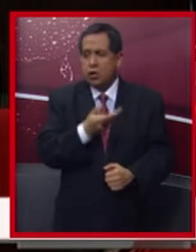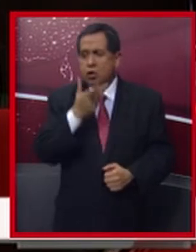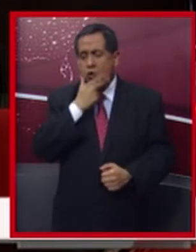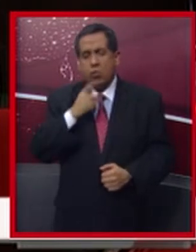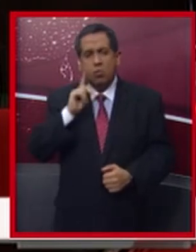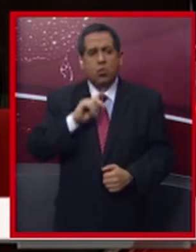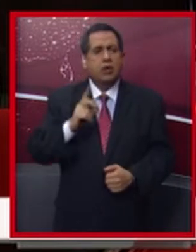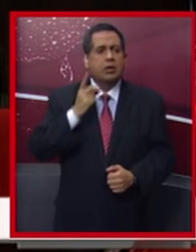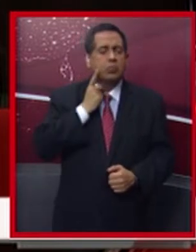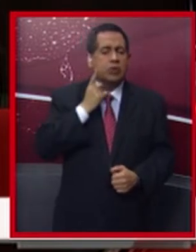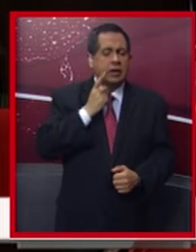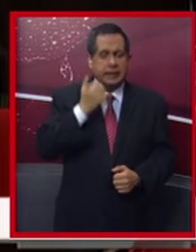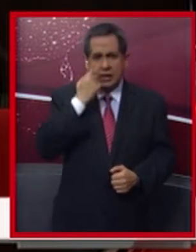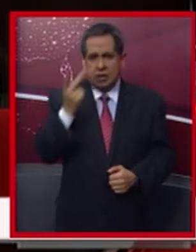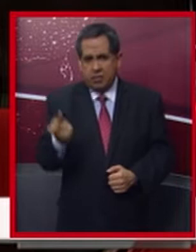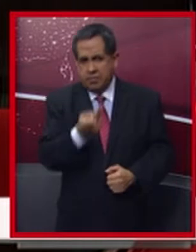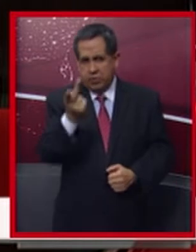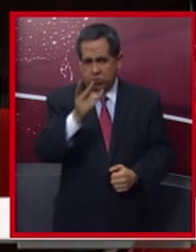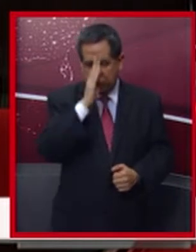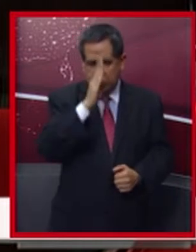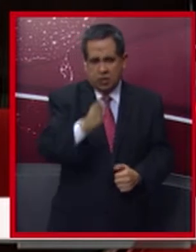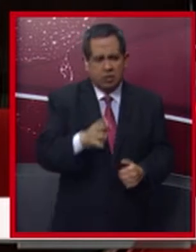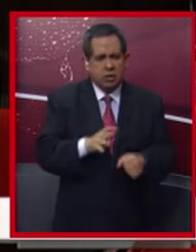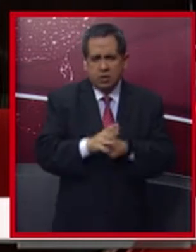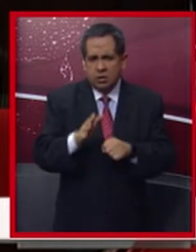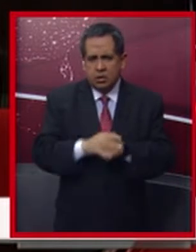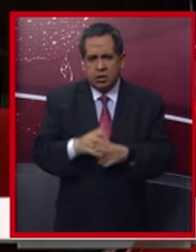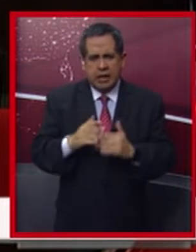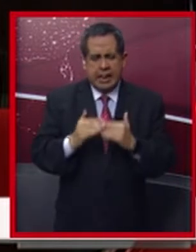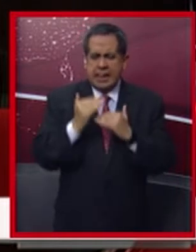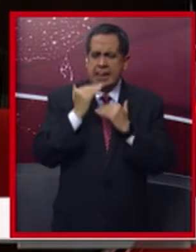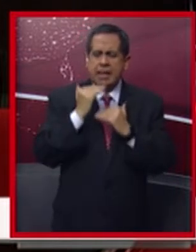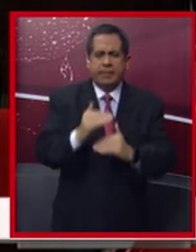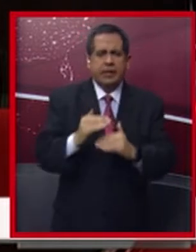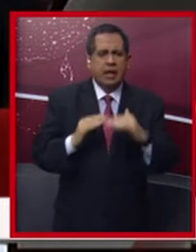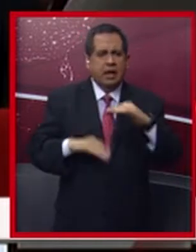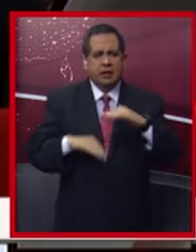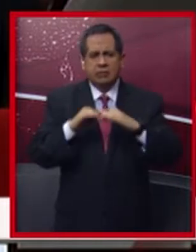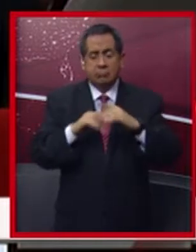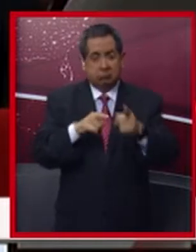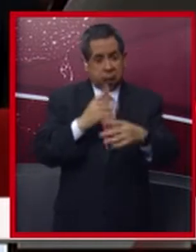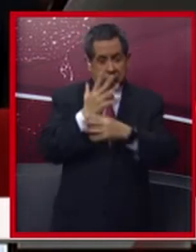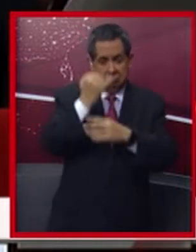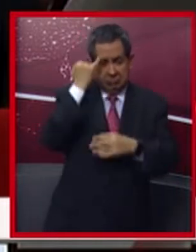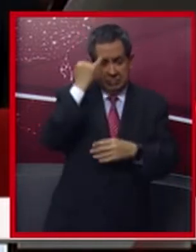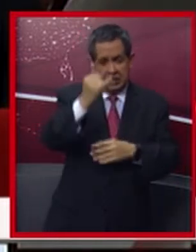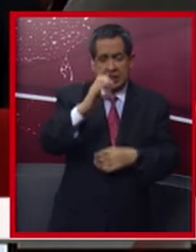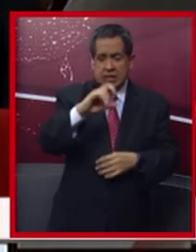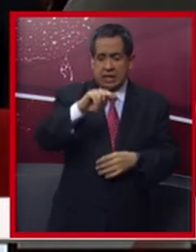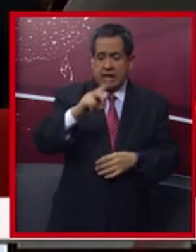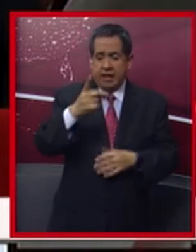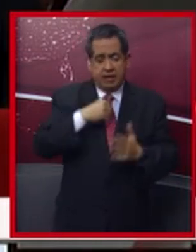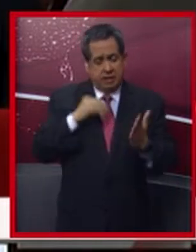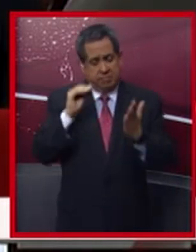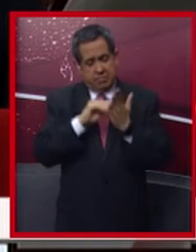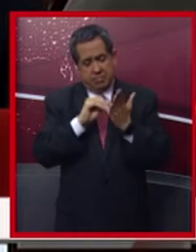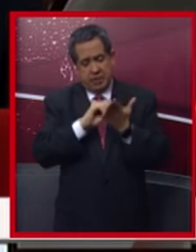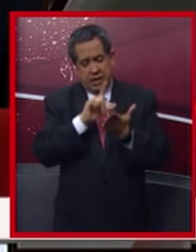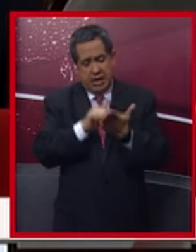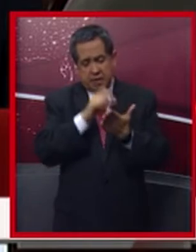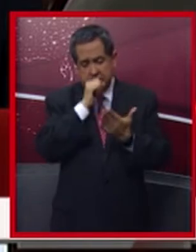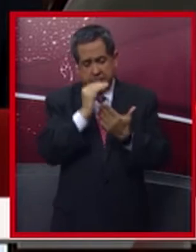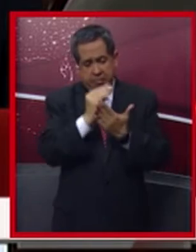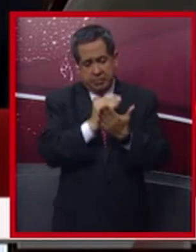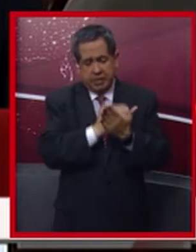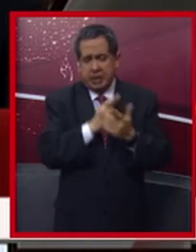diputados ciudadanos queremos preguntarle ¿cuáles son aquellos límites que según la Comisión debería contener la legislación a la que